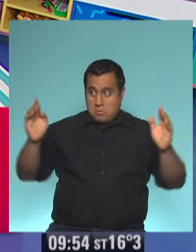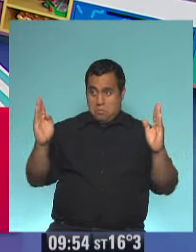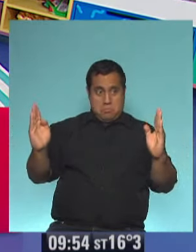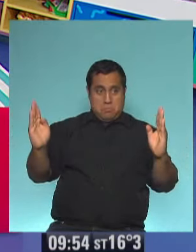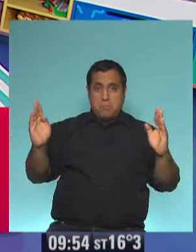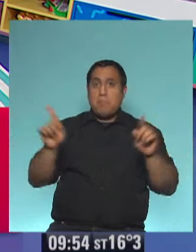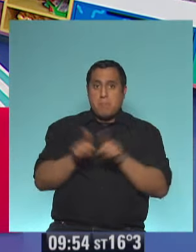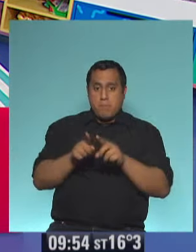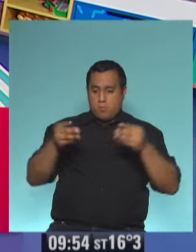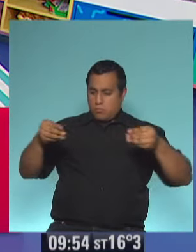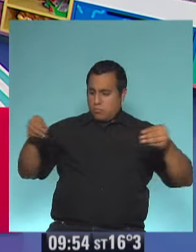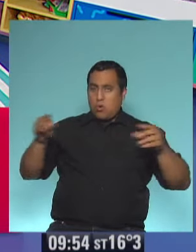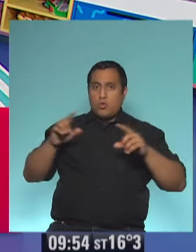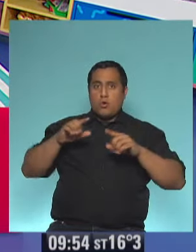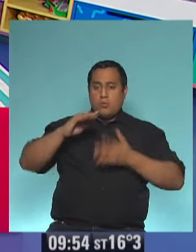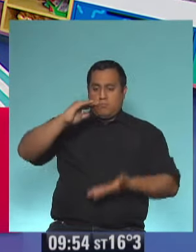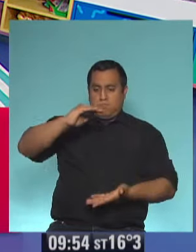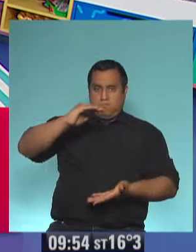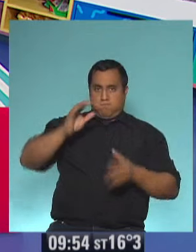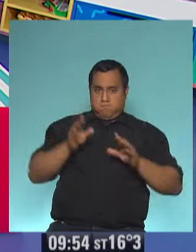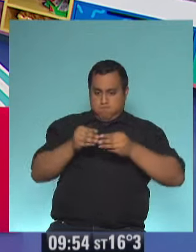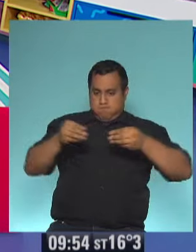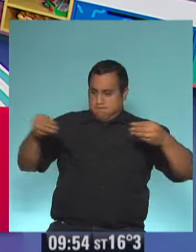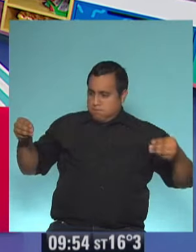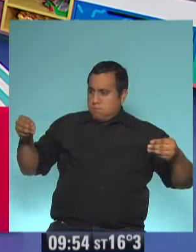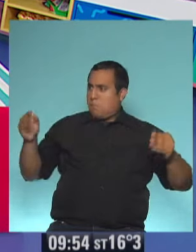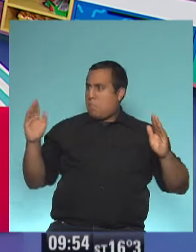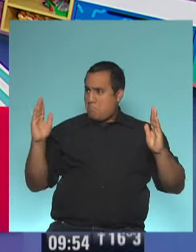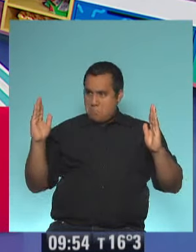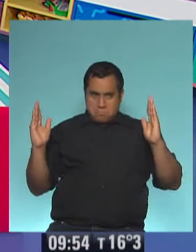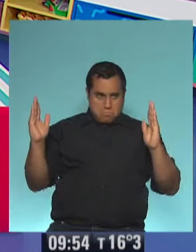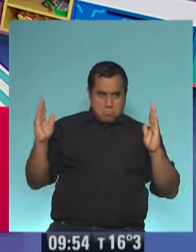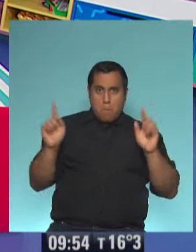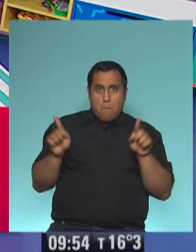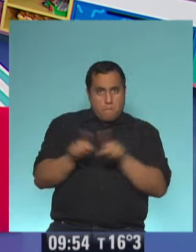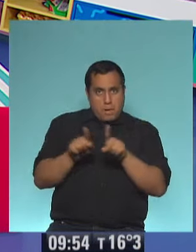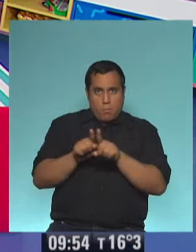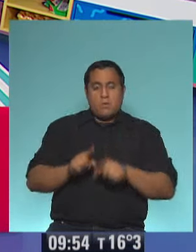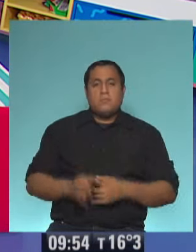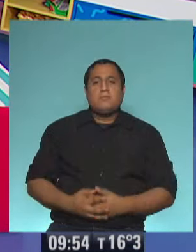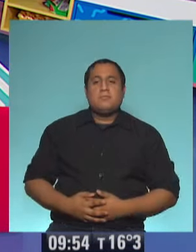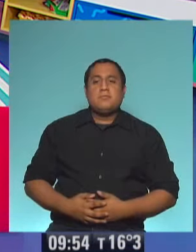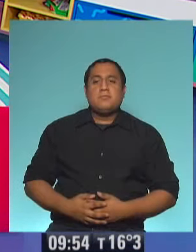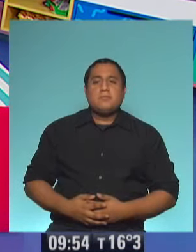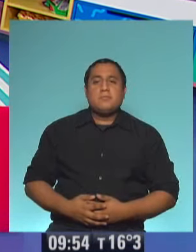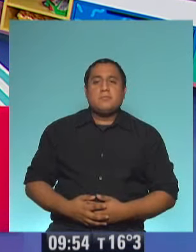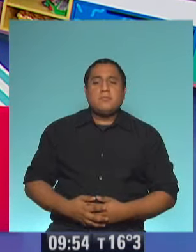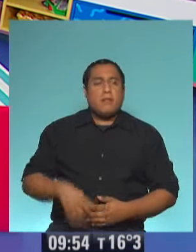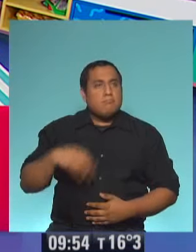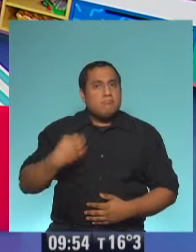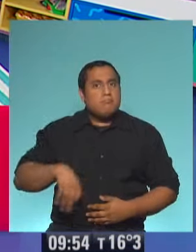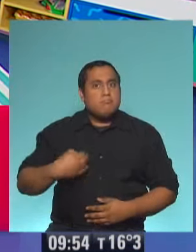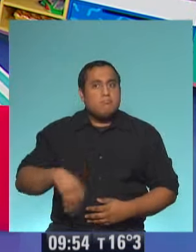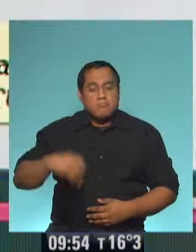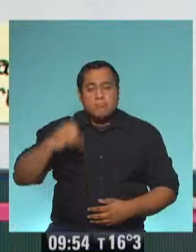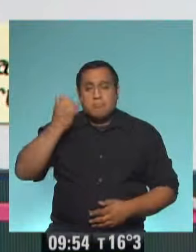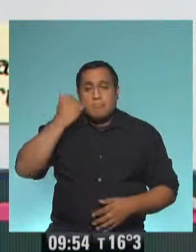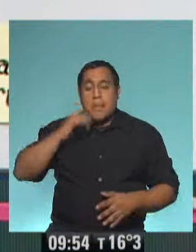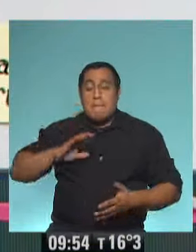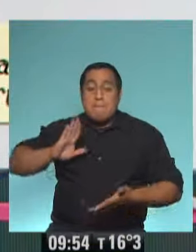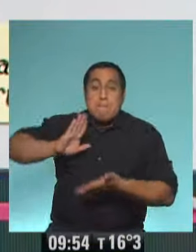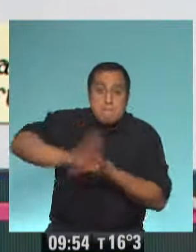cartulina. Claro. ¿Sí? ¿Sabes que tengo casi este igual? Yo creo que tengo uno, sí. Bueno, sí, perfecto. ¿Está bien? Sí. Buenísimo. Se la teníamos preparada nosotros. Antes de